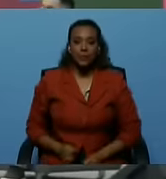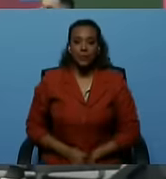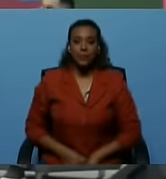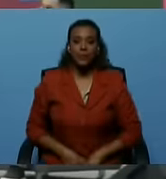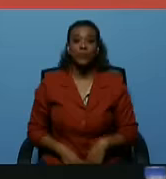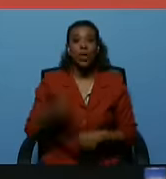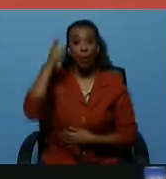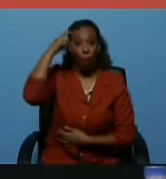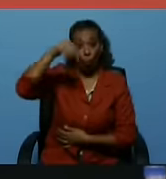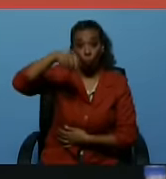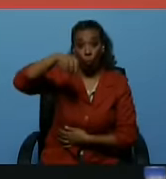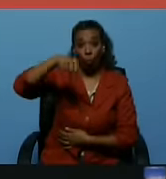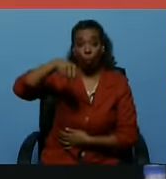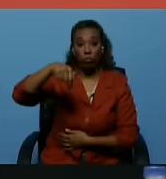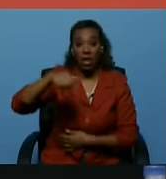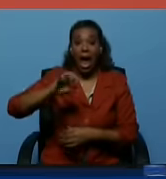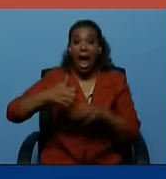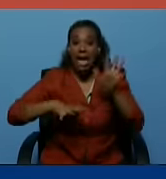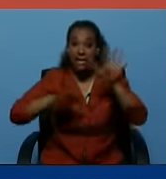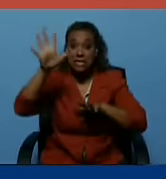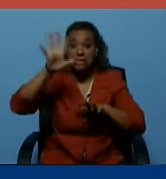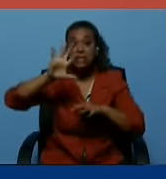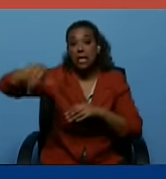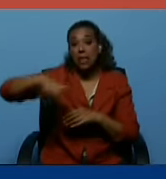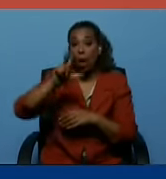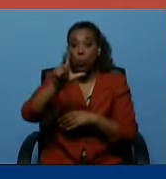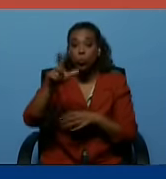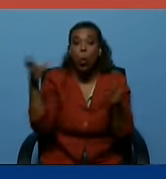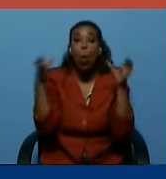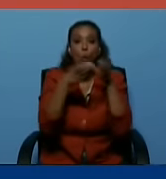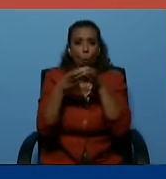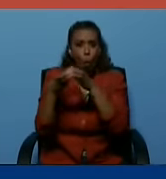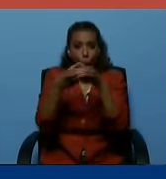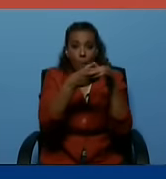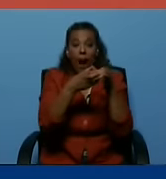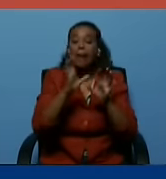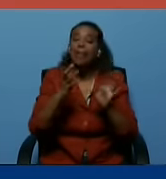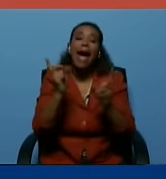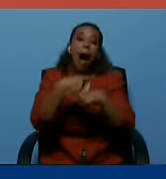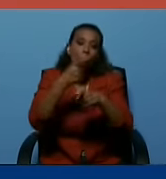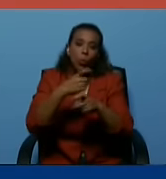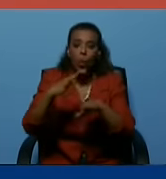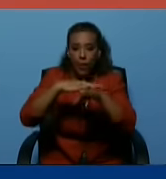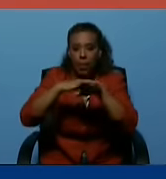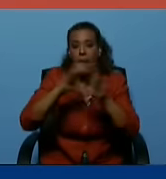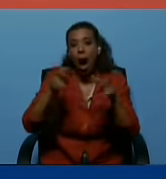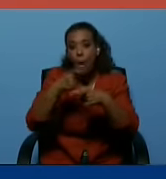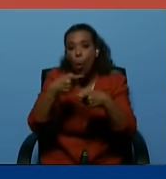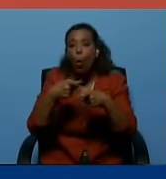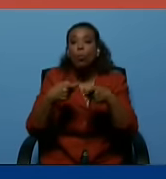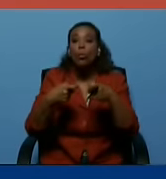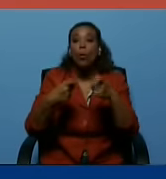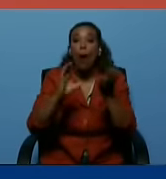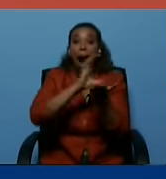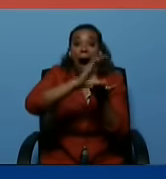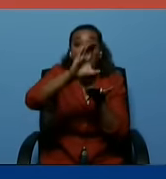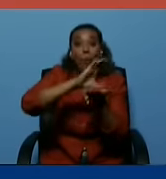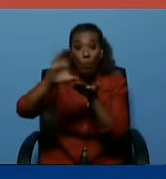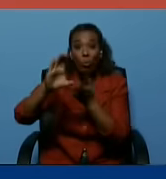Hoy tenemos un grupo de financiamiento que entregar dentro de los financiamientos de